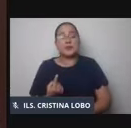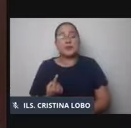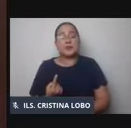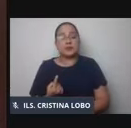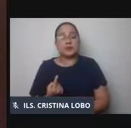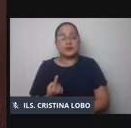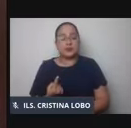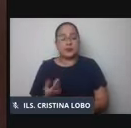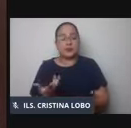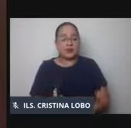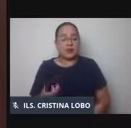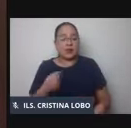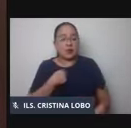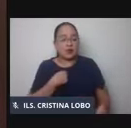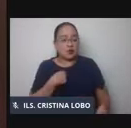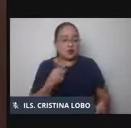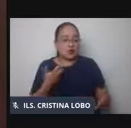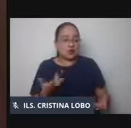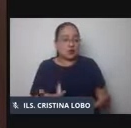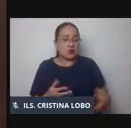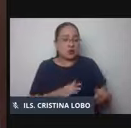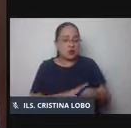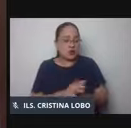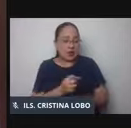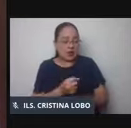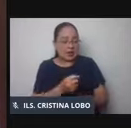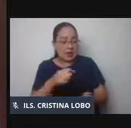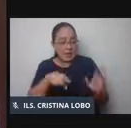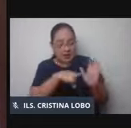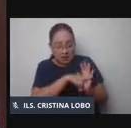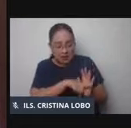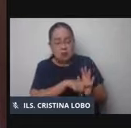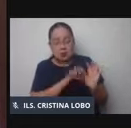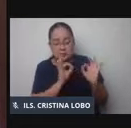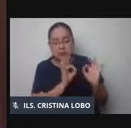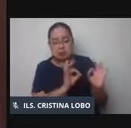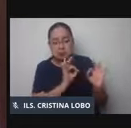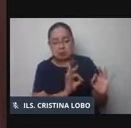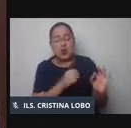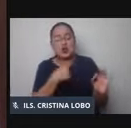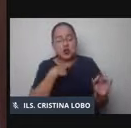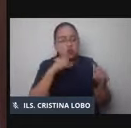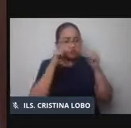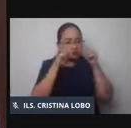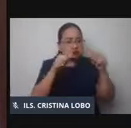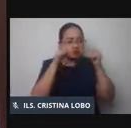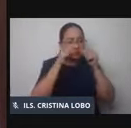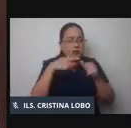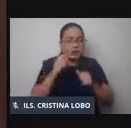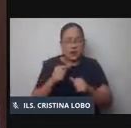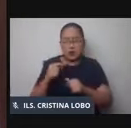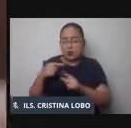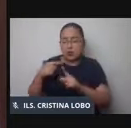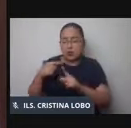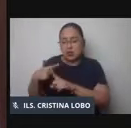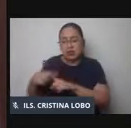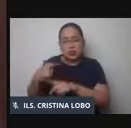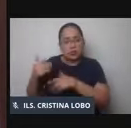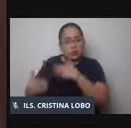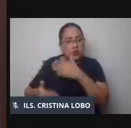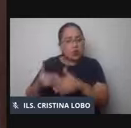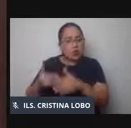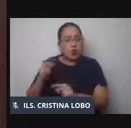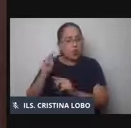lo que no hago y no veo lo que sí hago. Los avances es muy difícil verlos desde el sentimiento de culpa, desde la